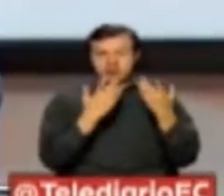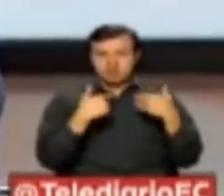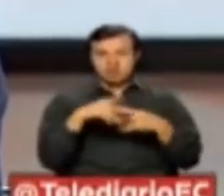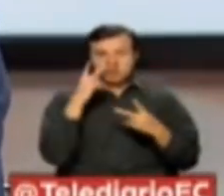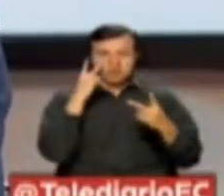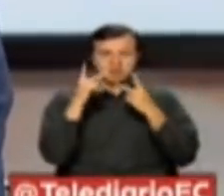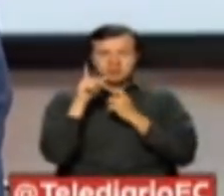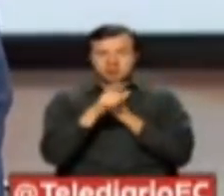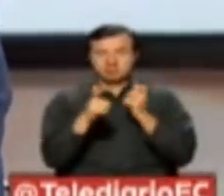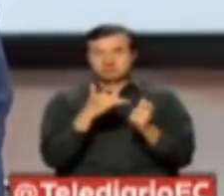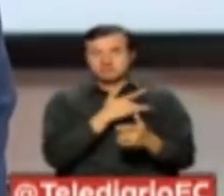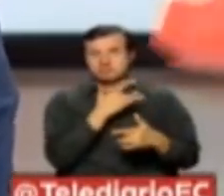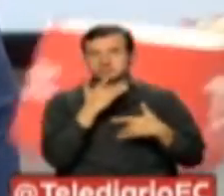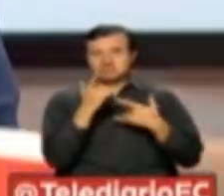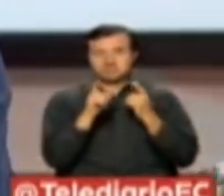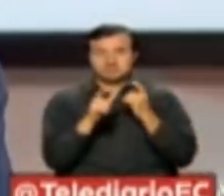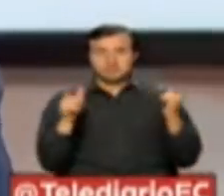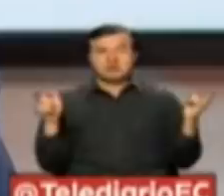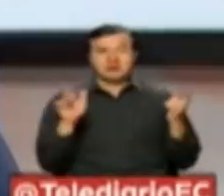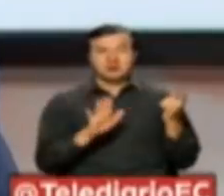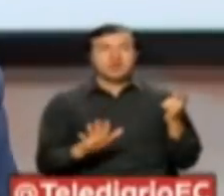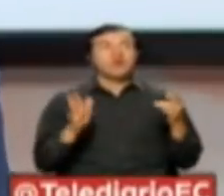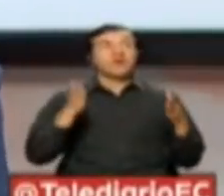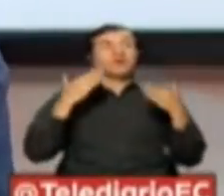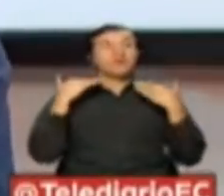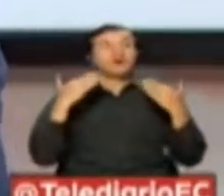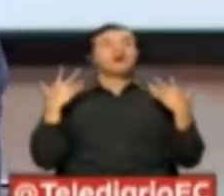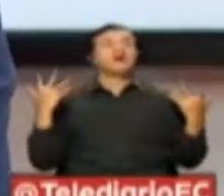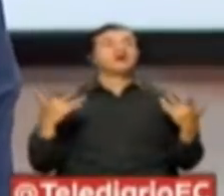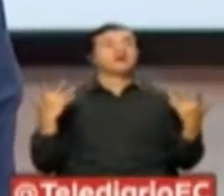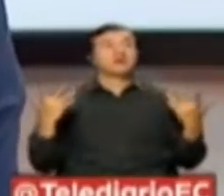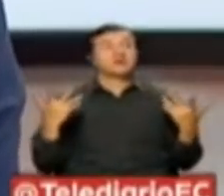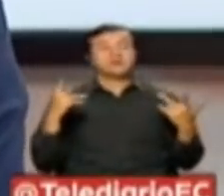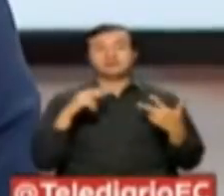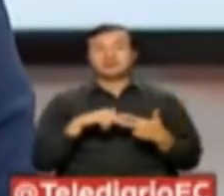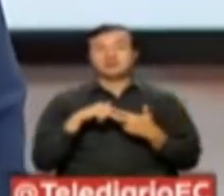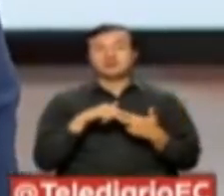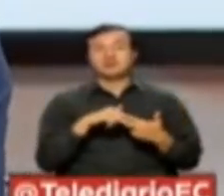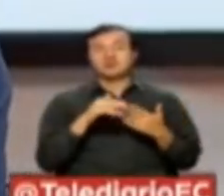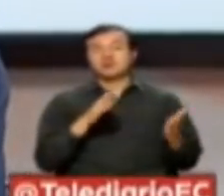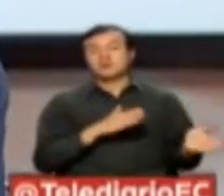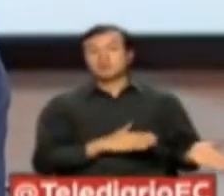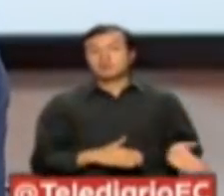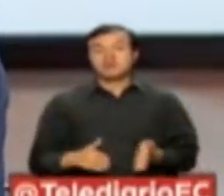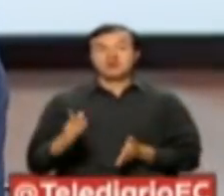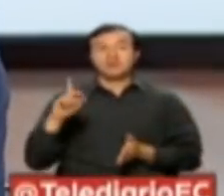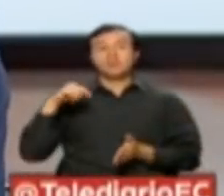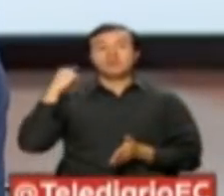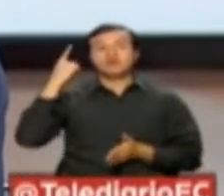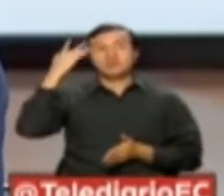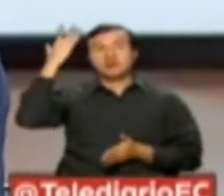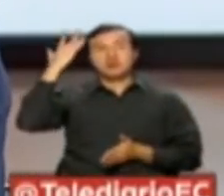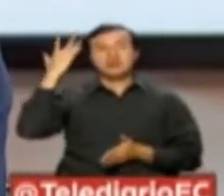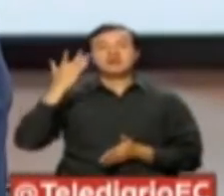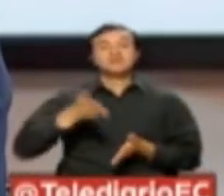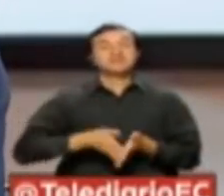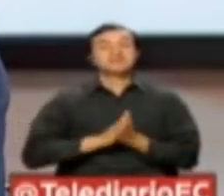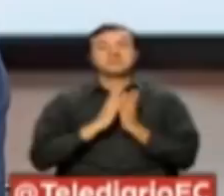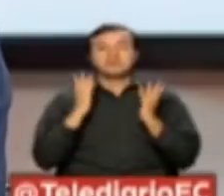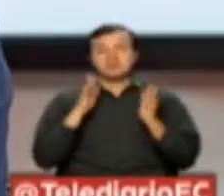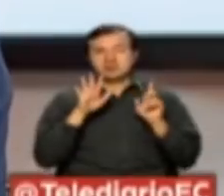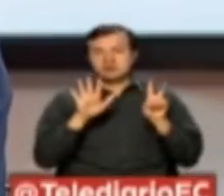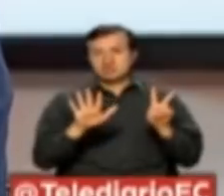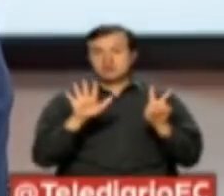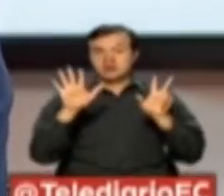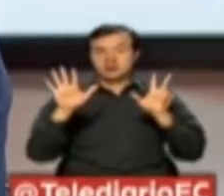las expectativas que tienen los ciudadanos de guayaquil con relación a qué debe tener el próximo alcalde el